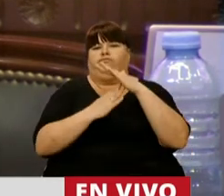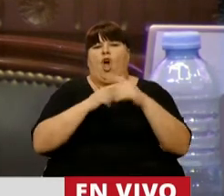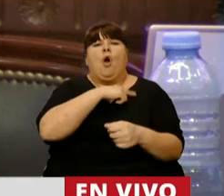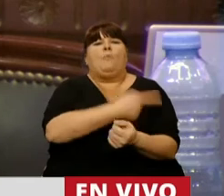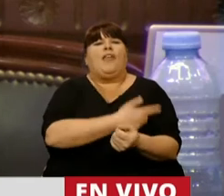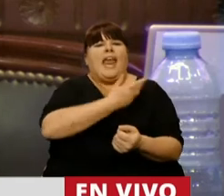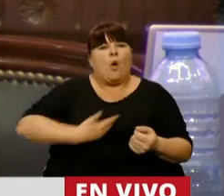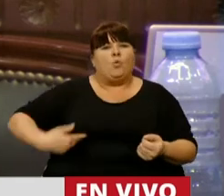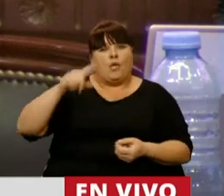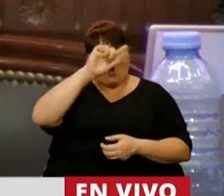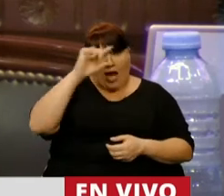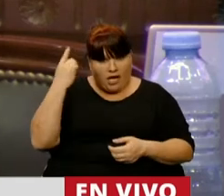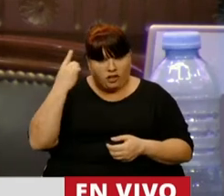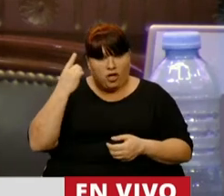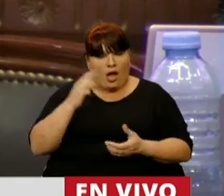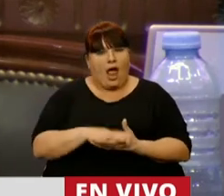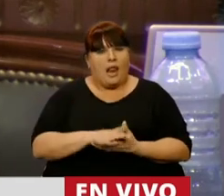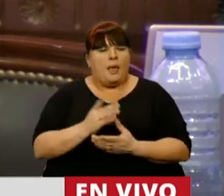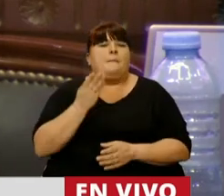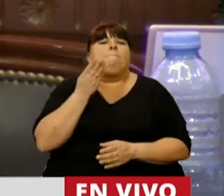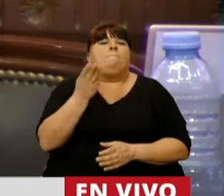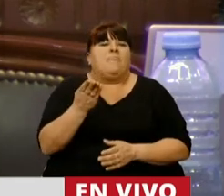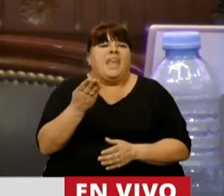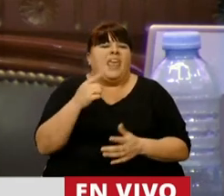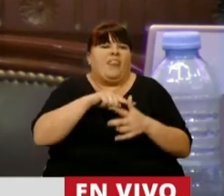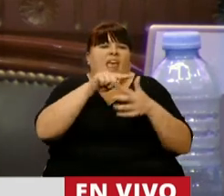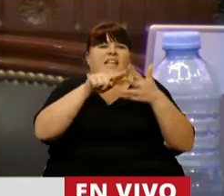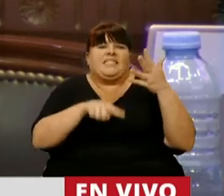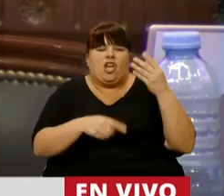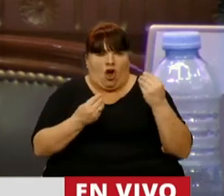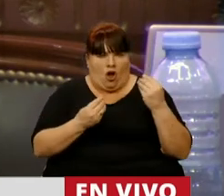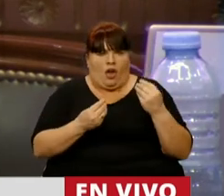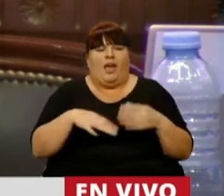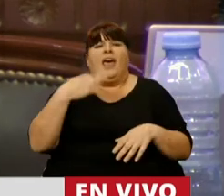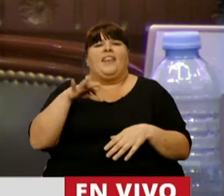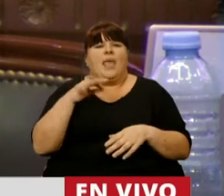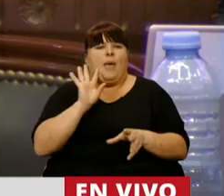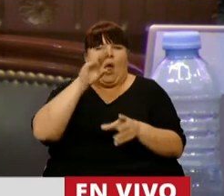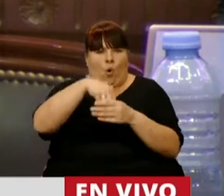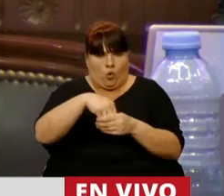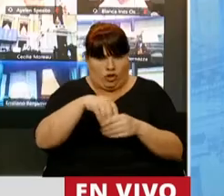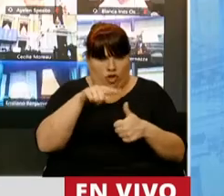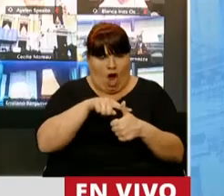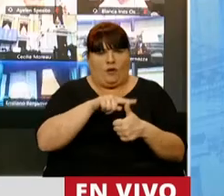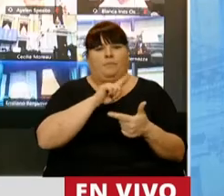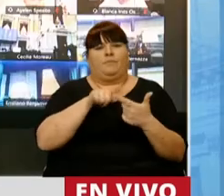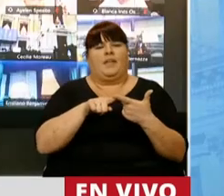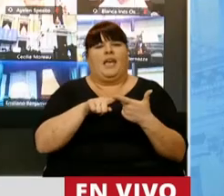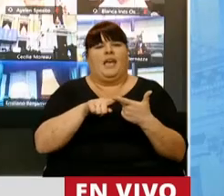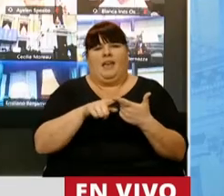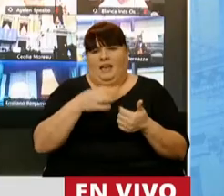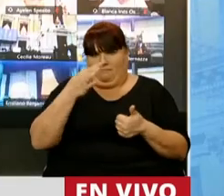Poder Ejecutivo de la Nación pide entre esas condiciones inclusión,